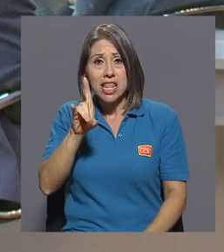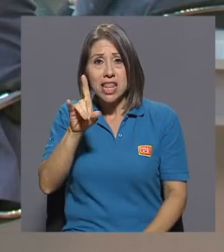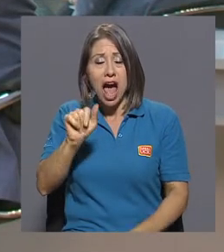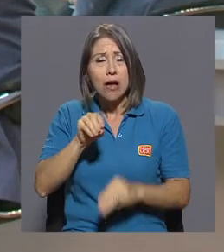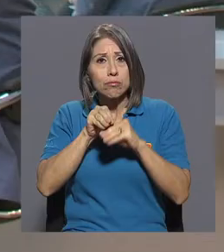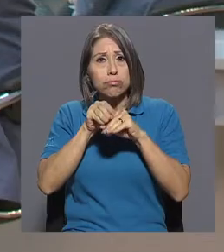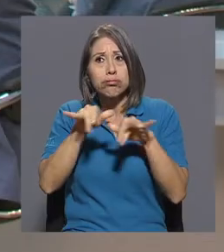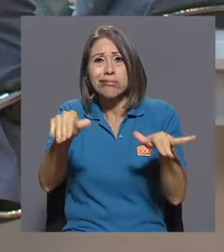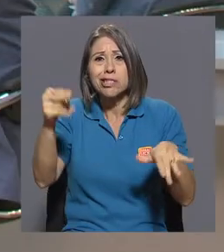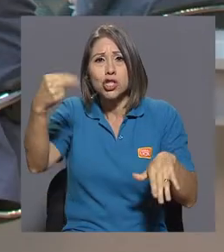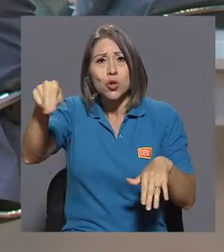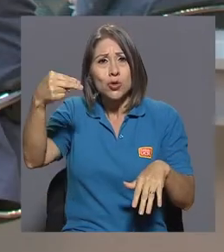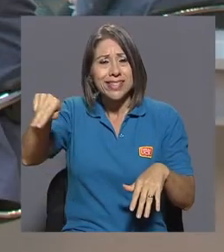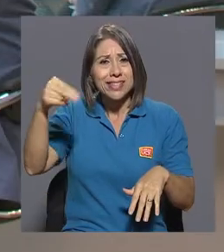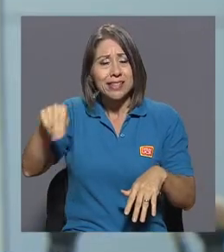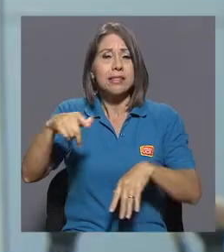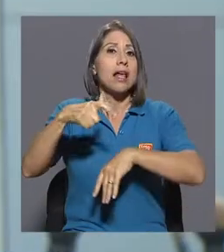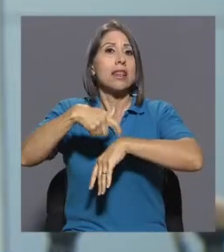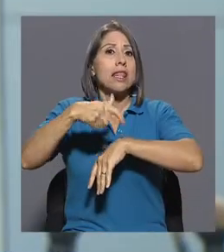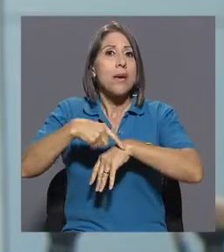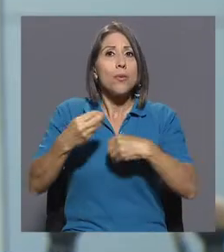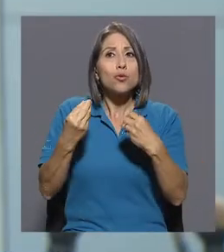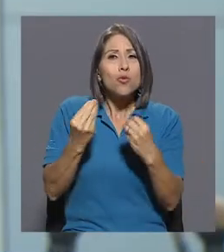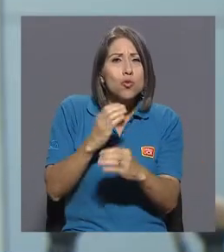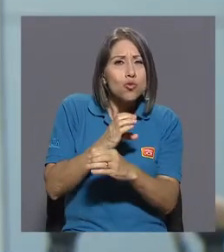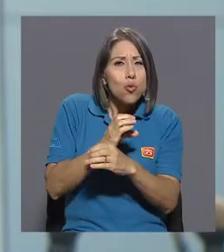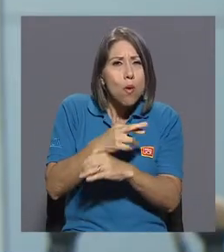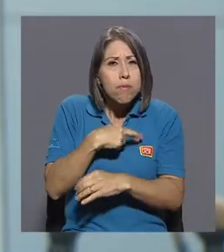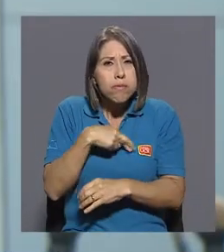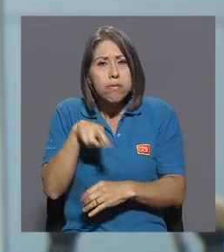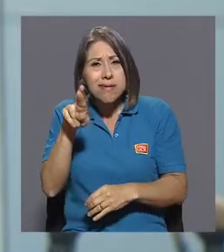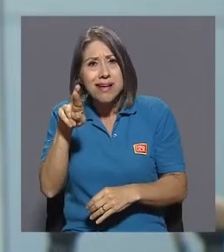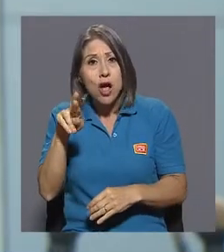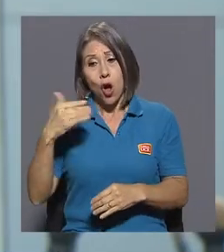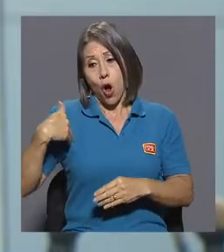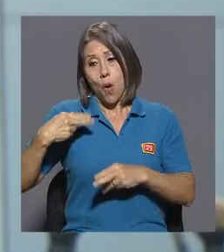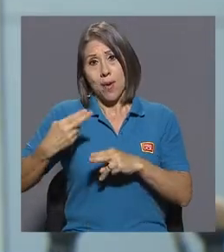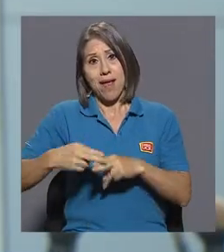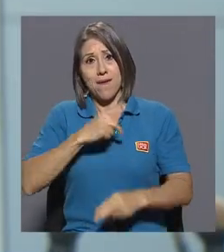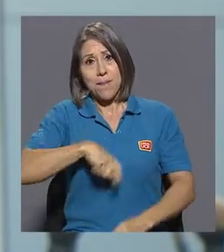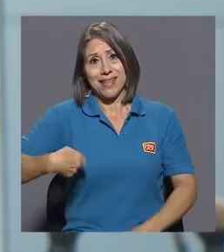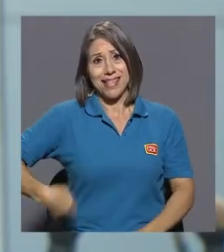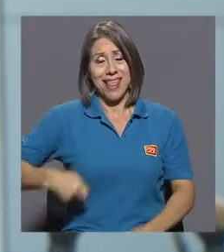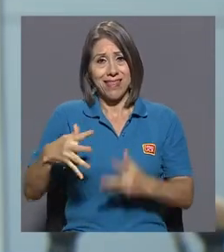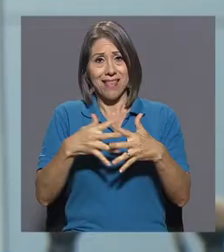Eran tiempos muy conservadores, Reagan estaba de presidente, entonces